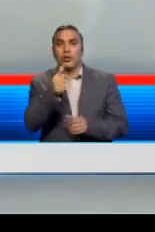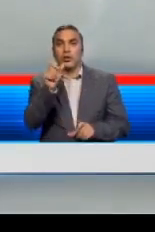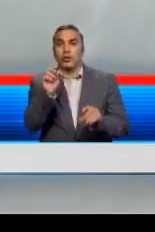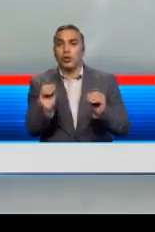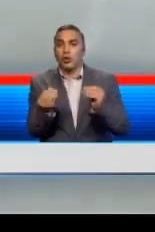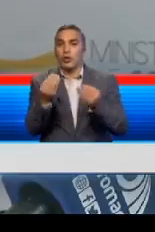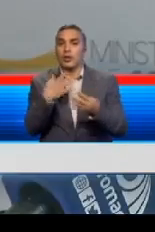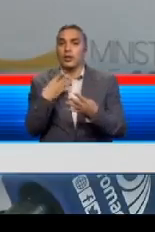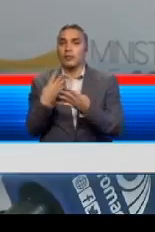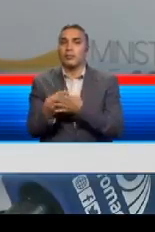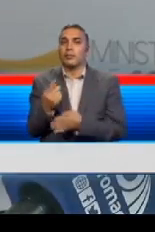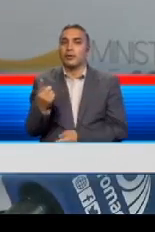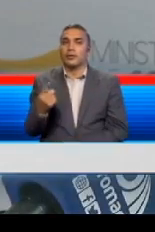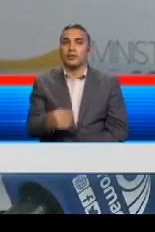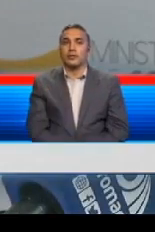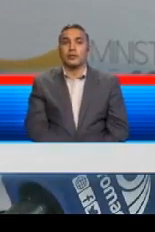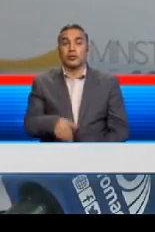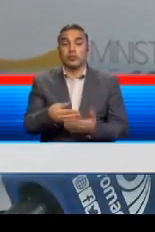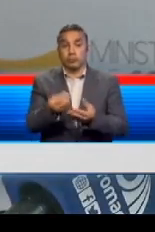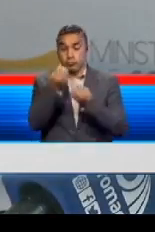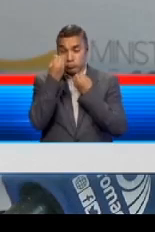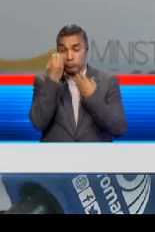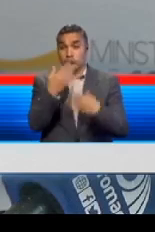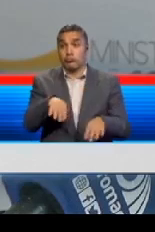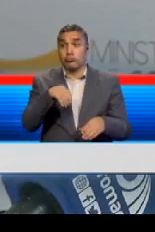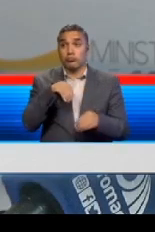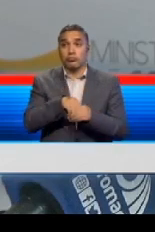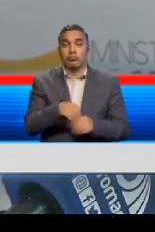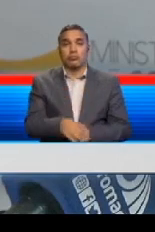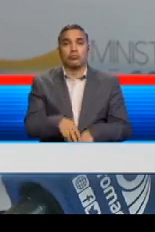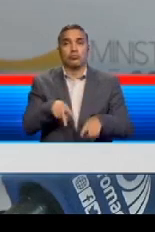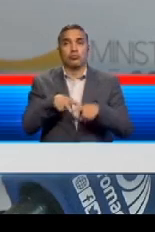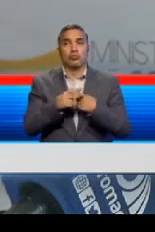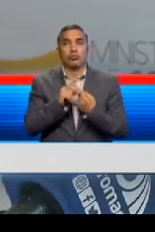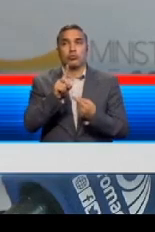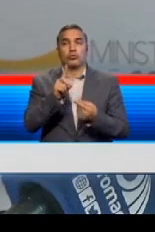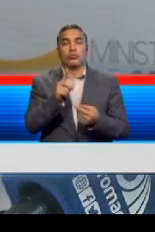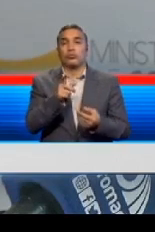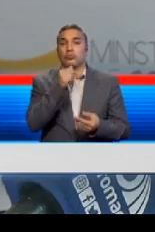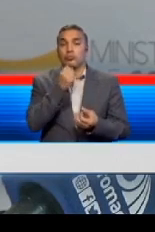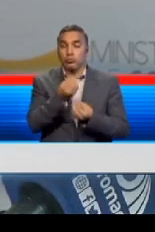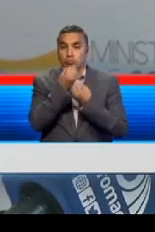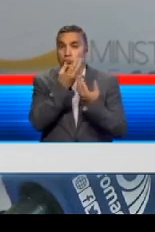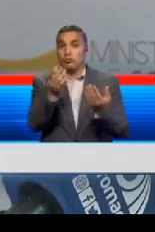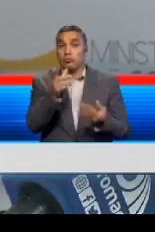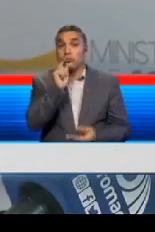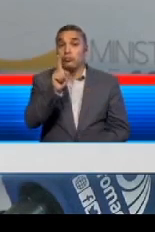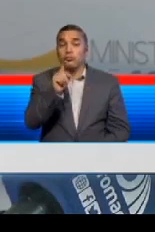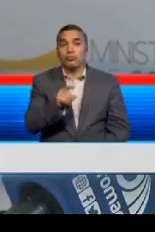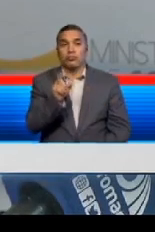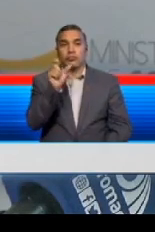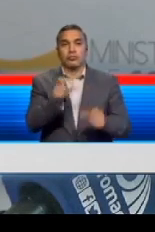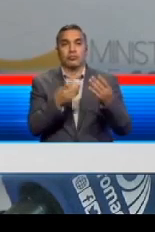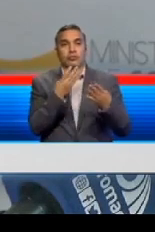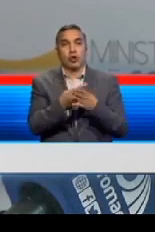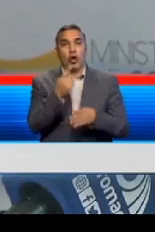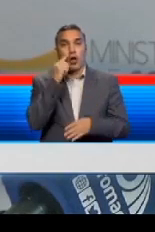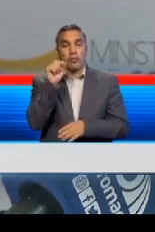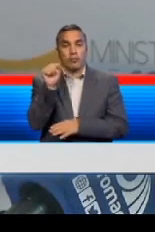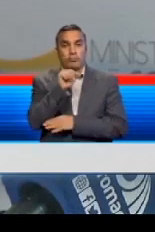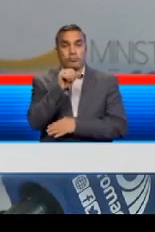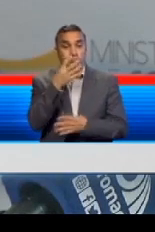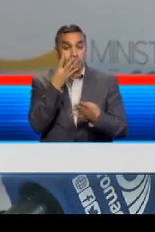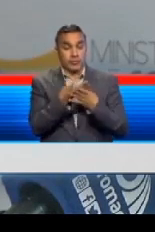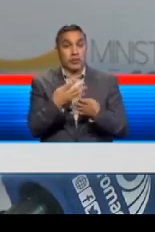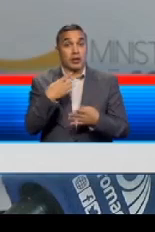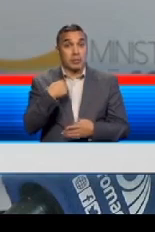adolescente detenido. Toda esta información fue inicialmente proporcionada por el detenido, por el conductor, quien